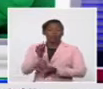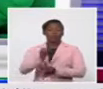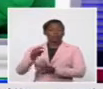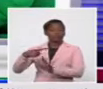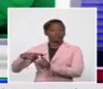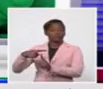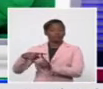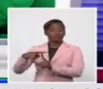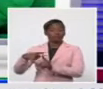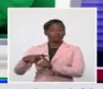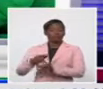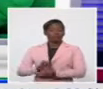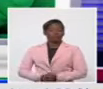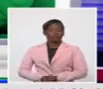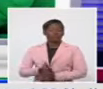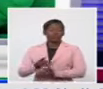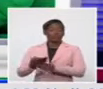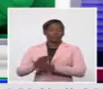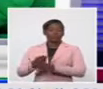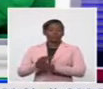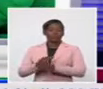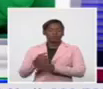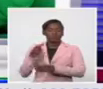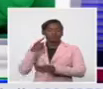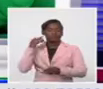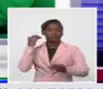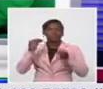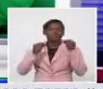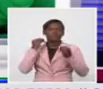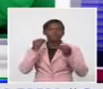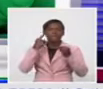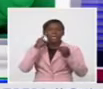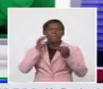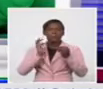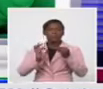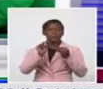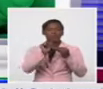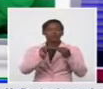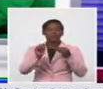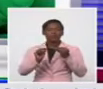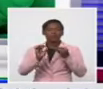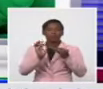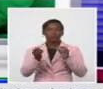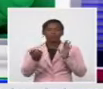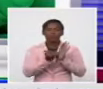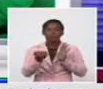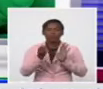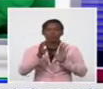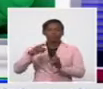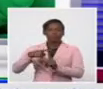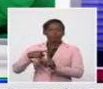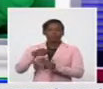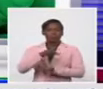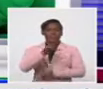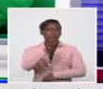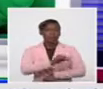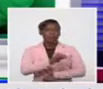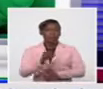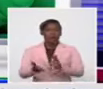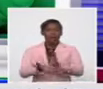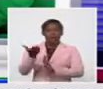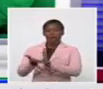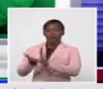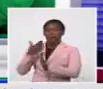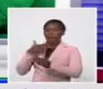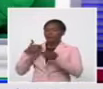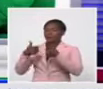lo que permite pues que realmente el número de activos vaya disminuyendo. Con estas 1.074 altas de